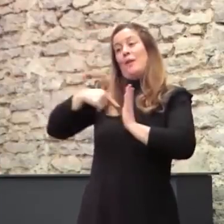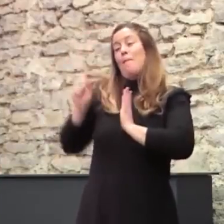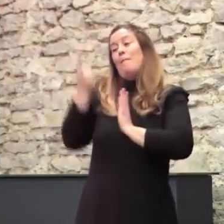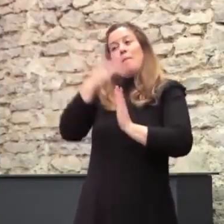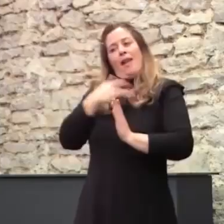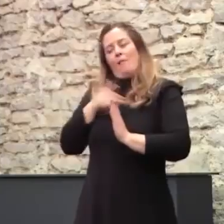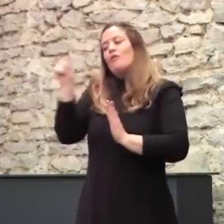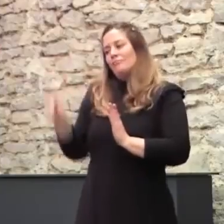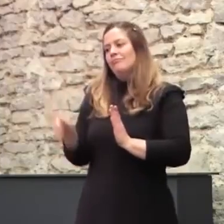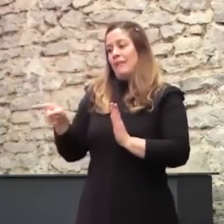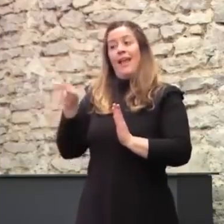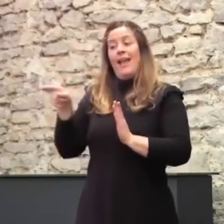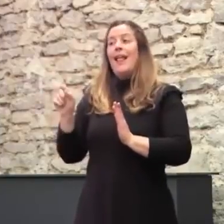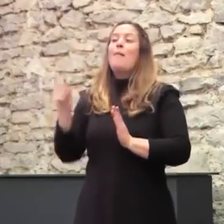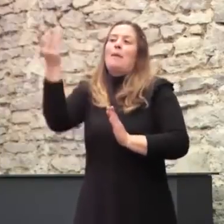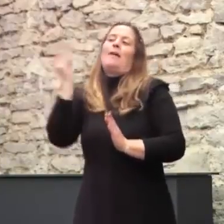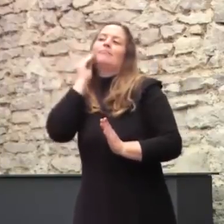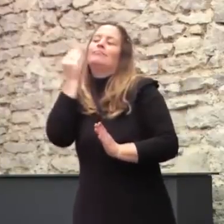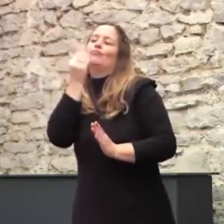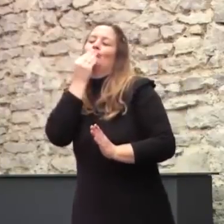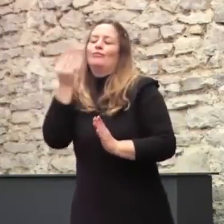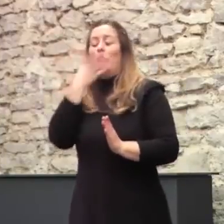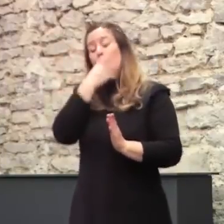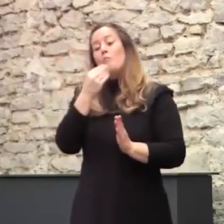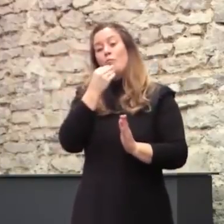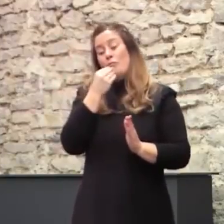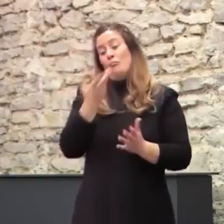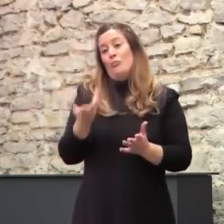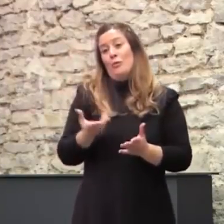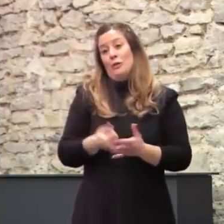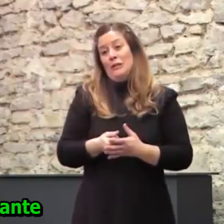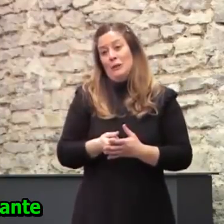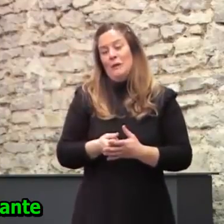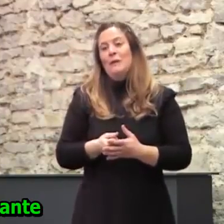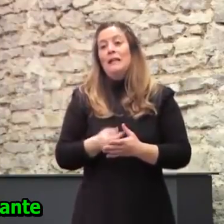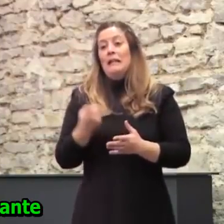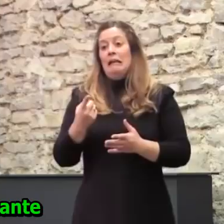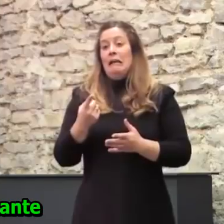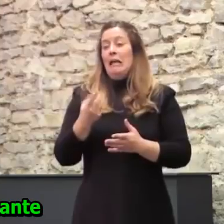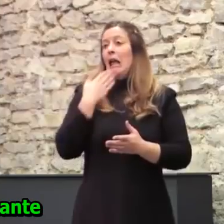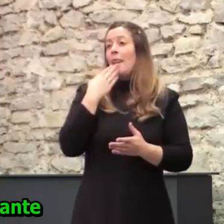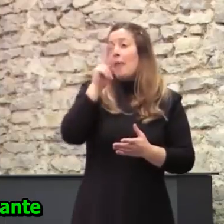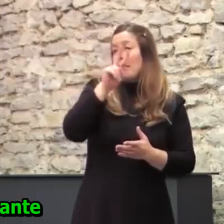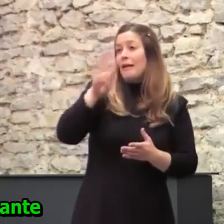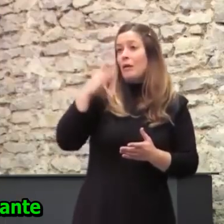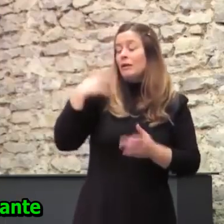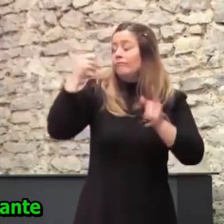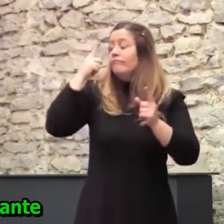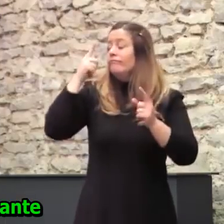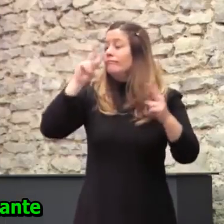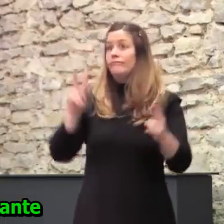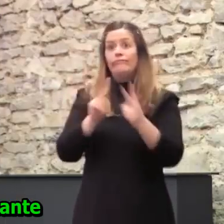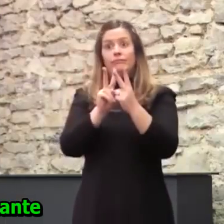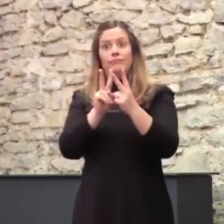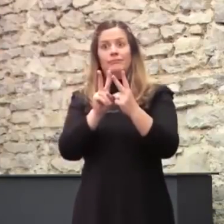amor. Él me dio el primer beso, fue muy bonito, pero la verdad es que nunca me hizo mucho caso. Y me lo encontré con 24 años, vivimos una noche